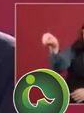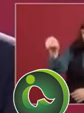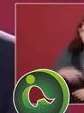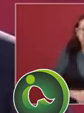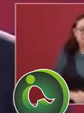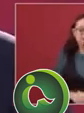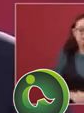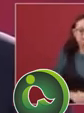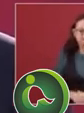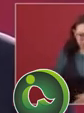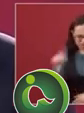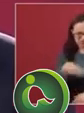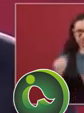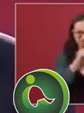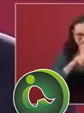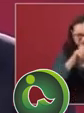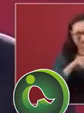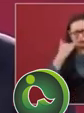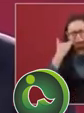vean el vídeo